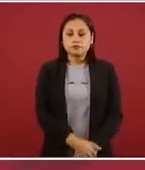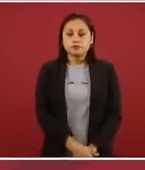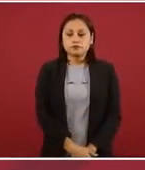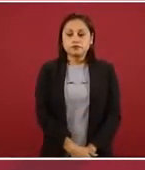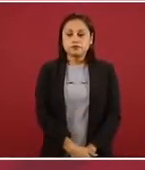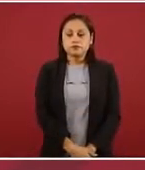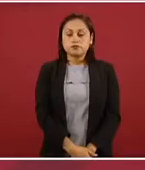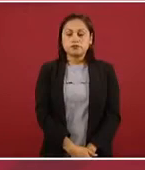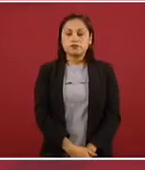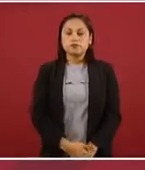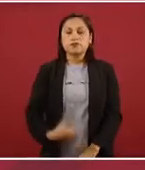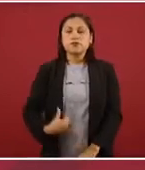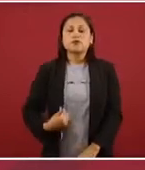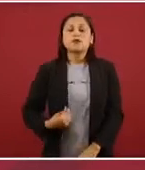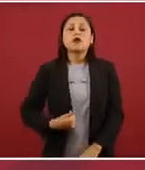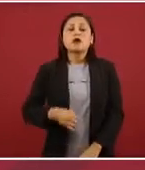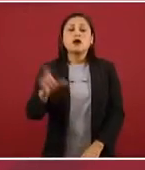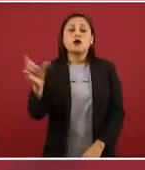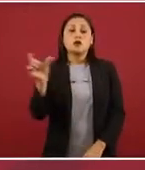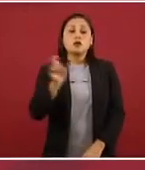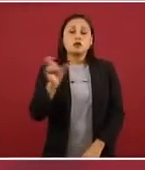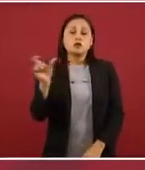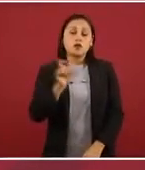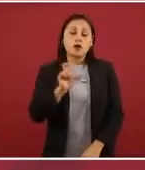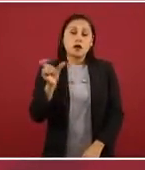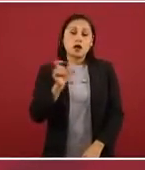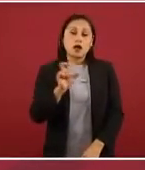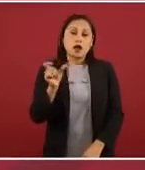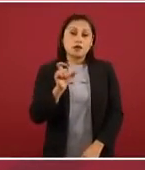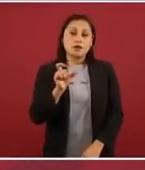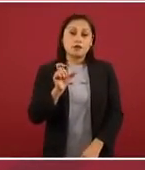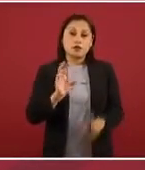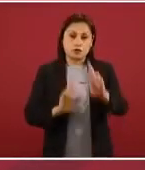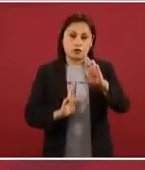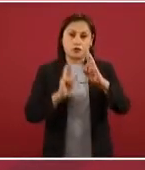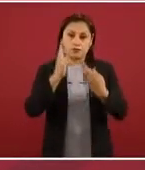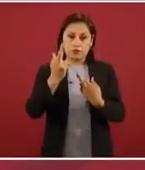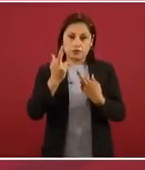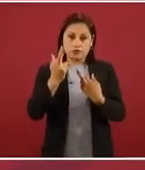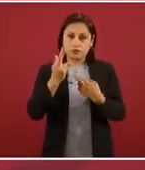el nuevo ejército, después de la revolución,